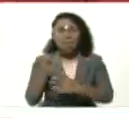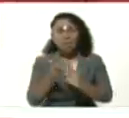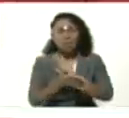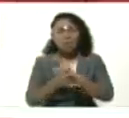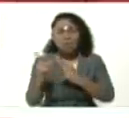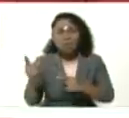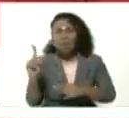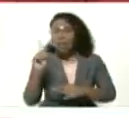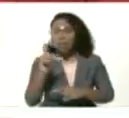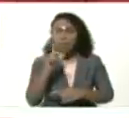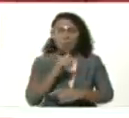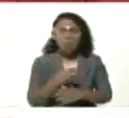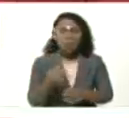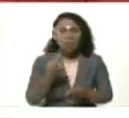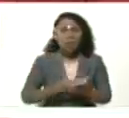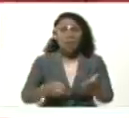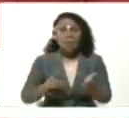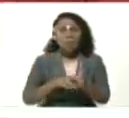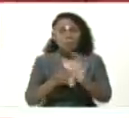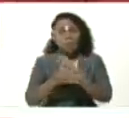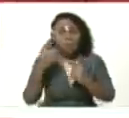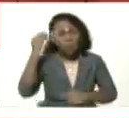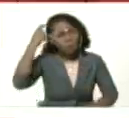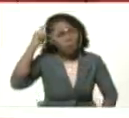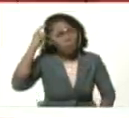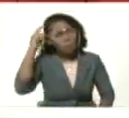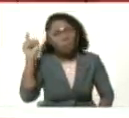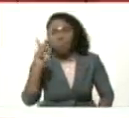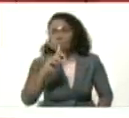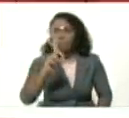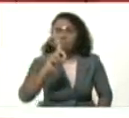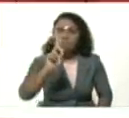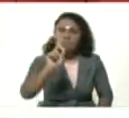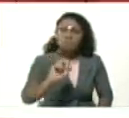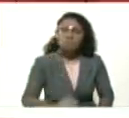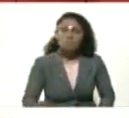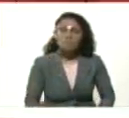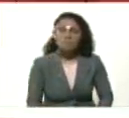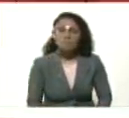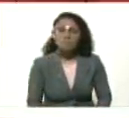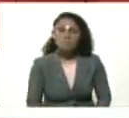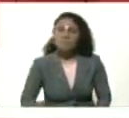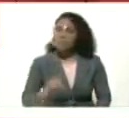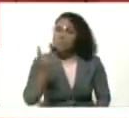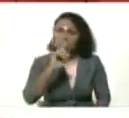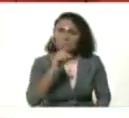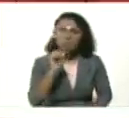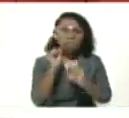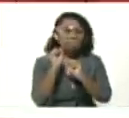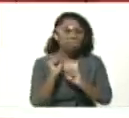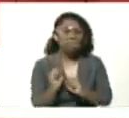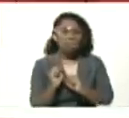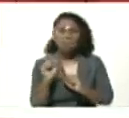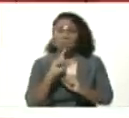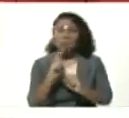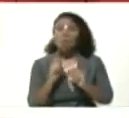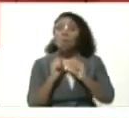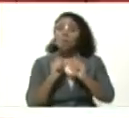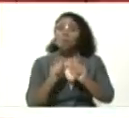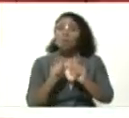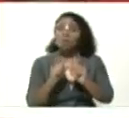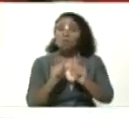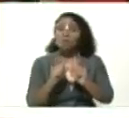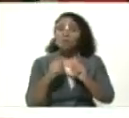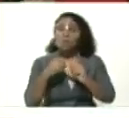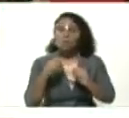esa no existe. Esa no existe, no, no, no, no. No nos vamos a rendir, nosotros seguimos, nosotros